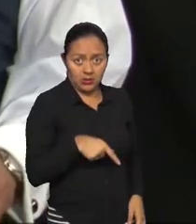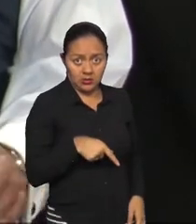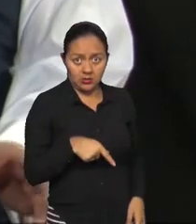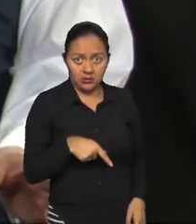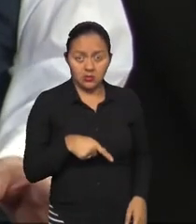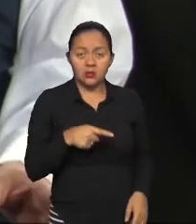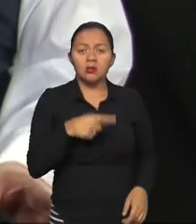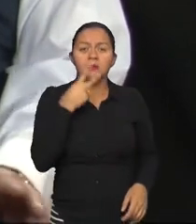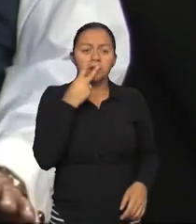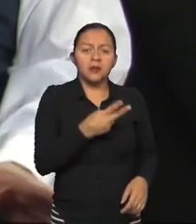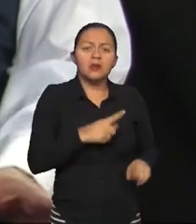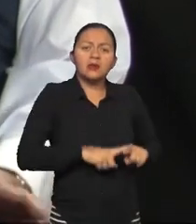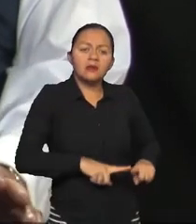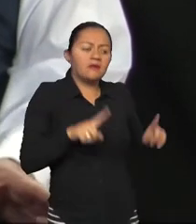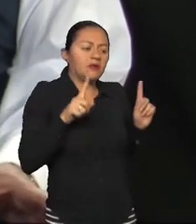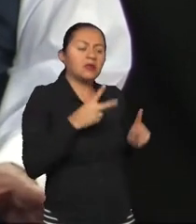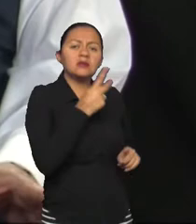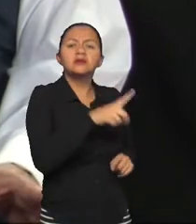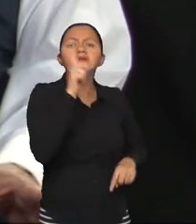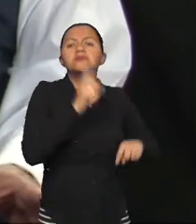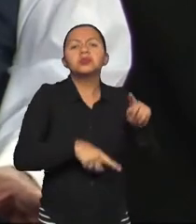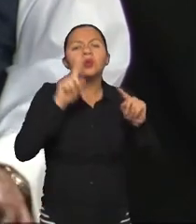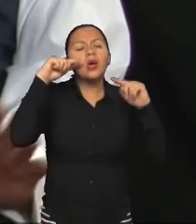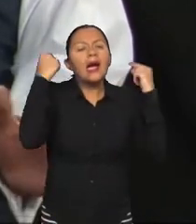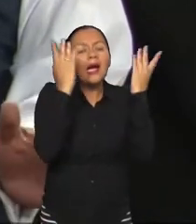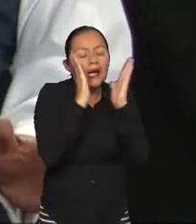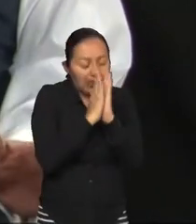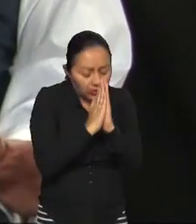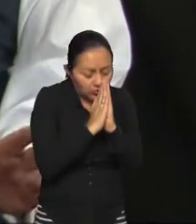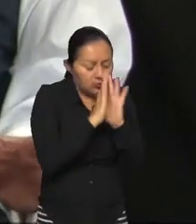percibidos desde una manera asexual como ángeles,